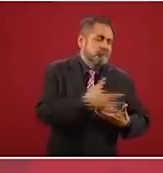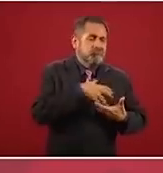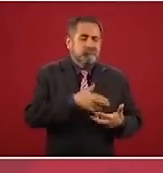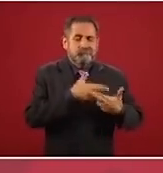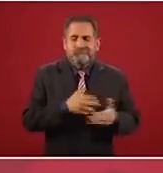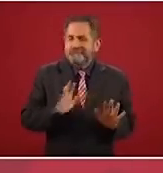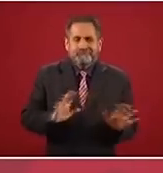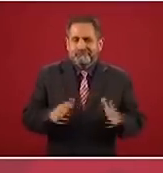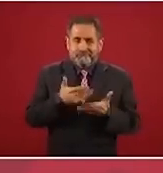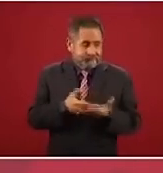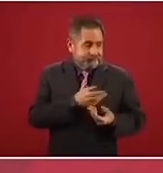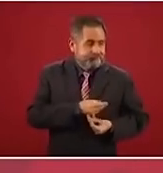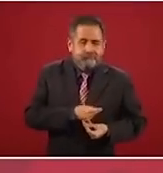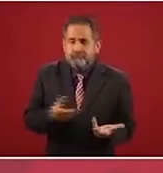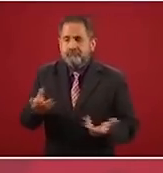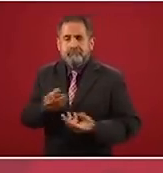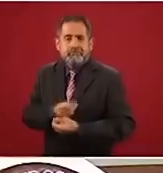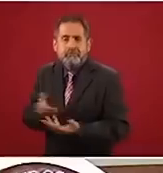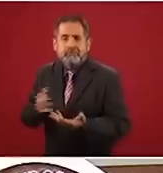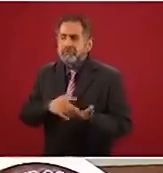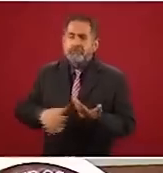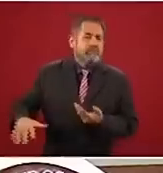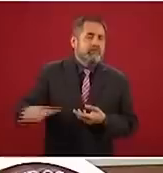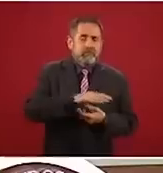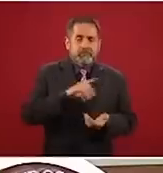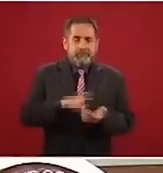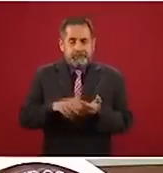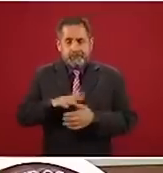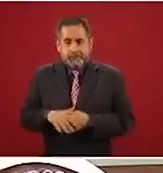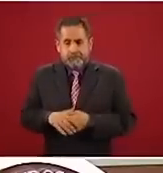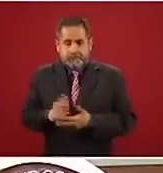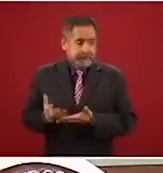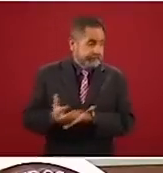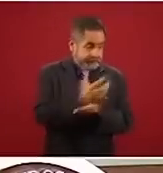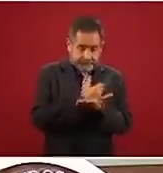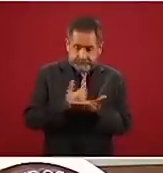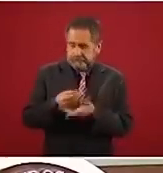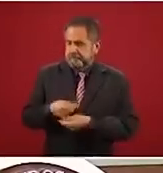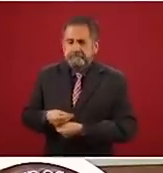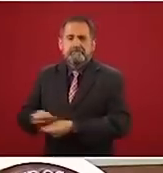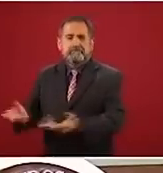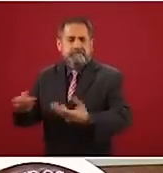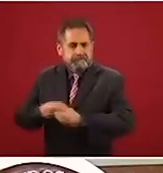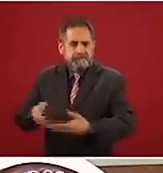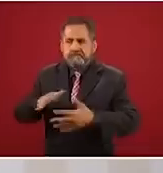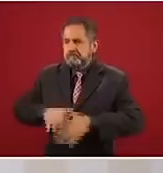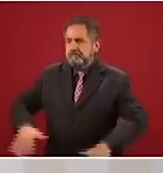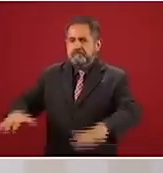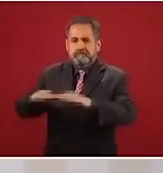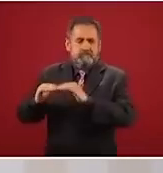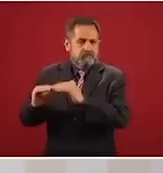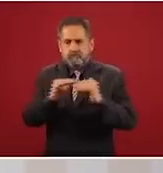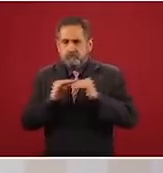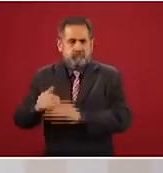Lo que está sucediendo ahora es que lo que se tiene se distribuye con